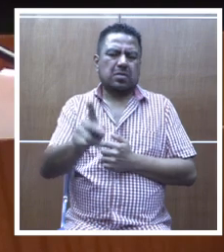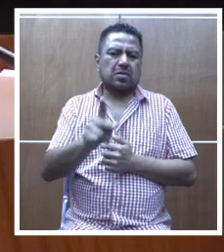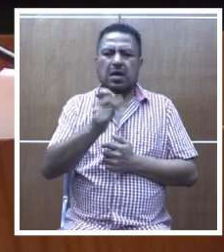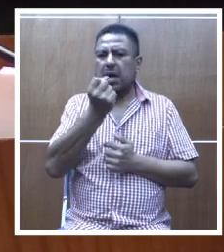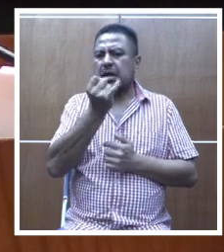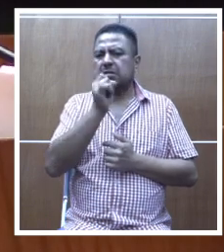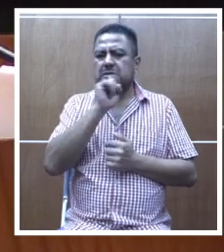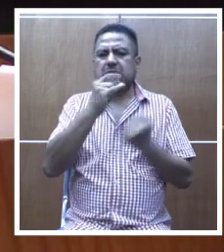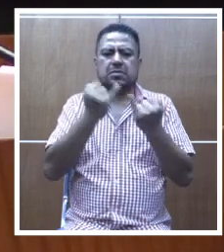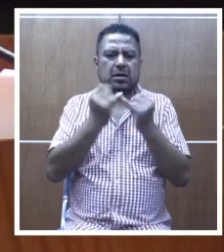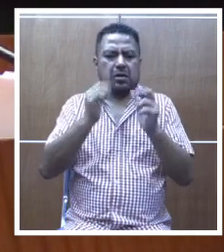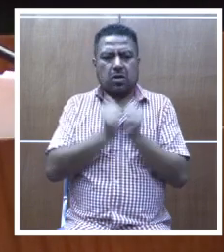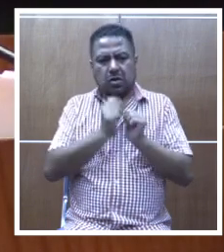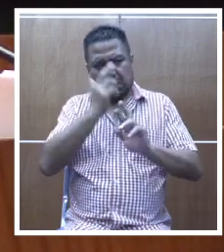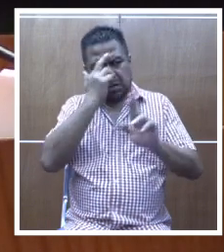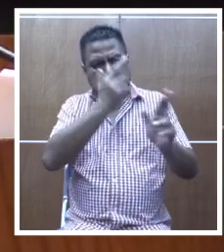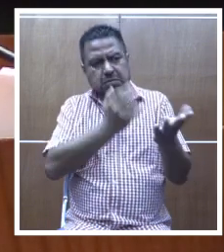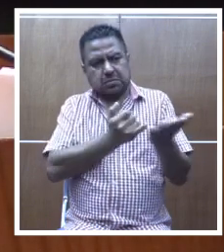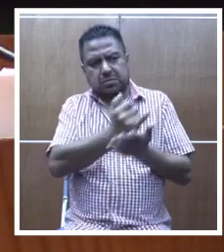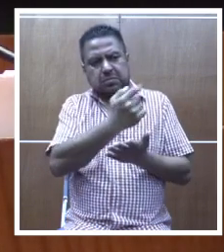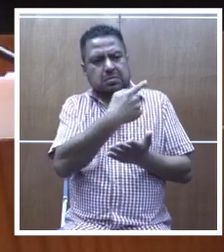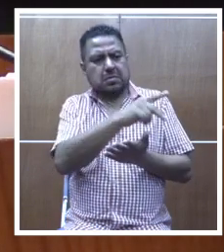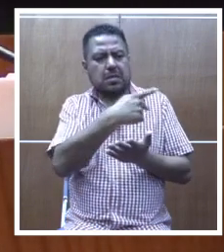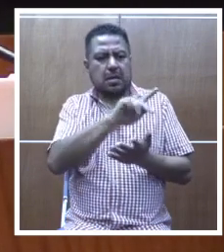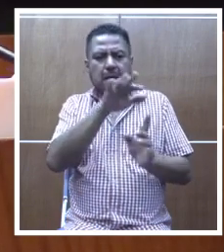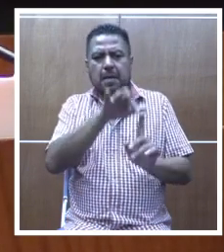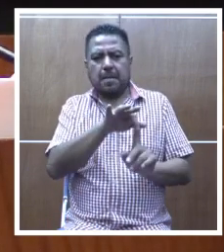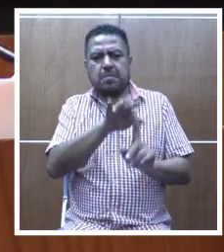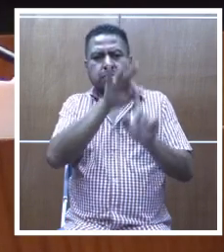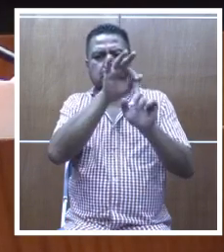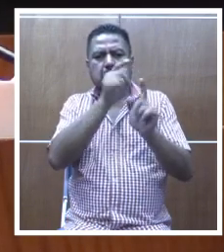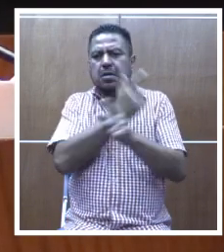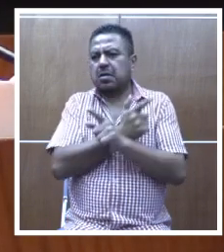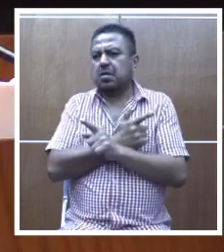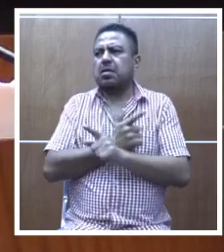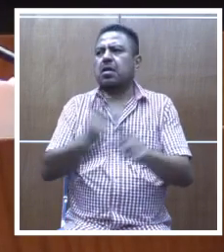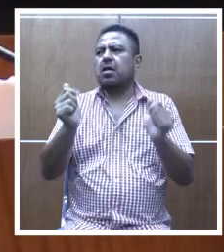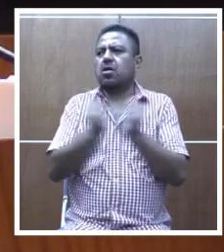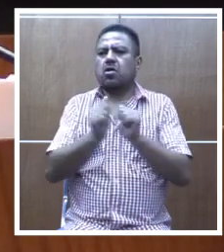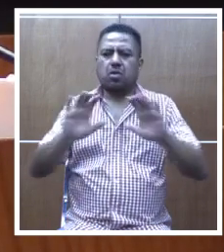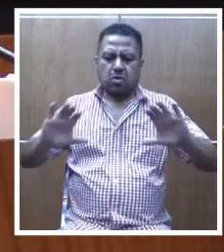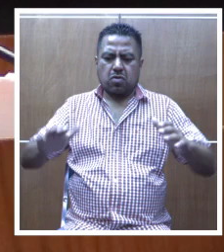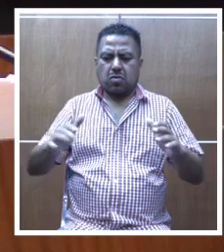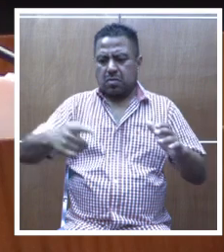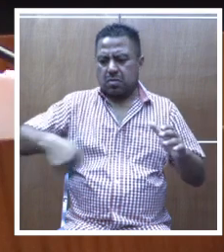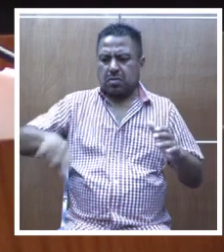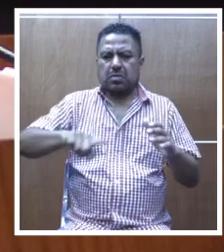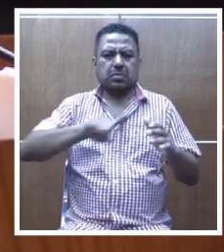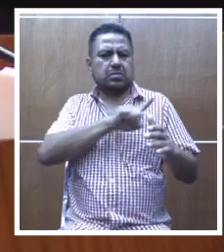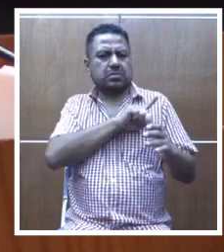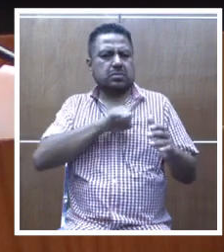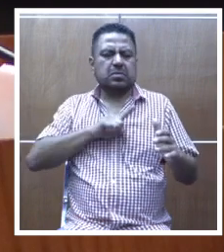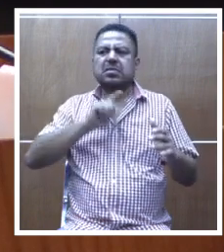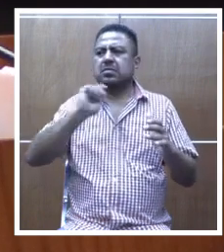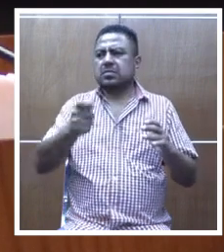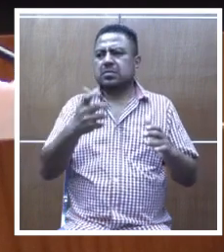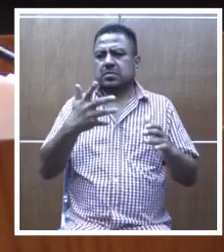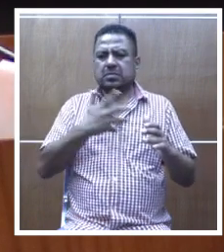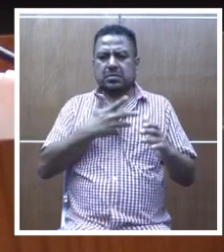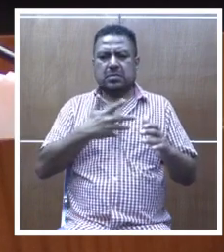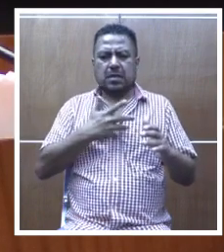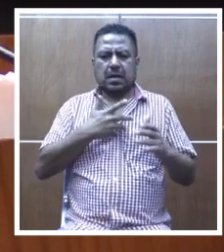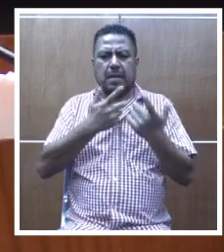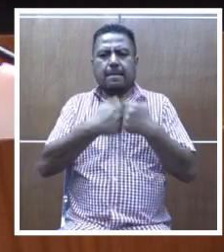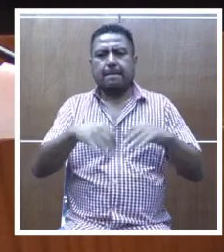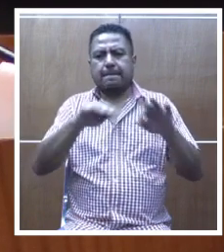como el respeto a las decisiones de sus autoridades electas libremente por la comunidad, además de que se debe existir el